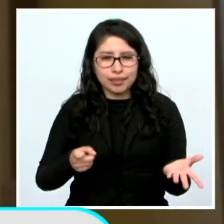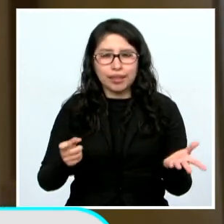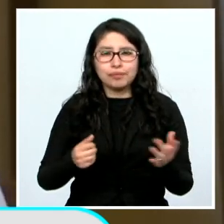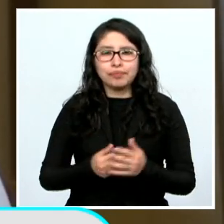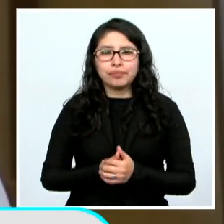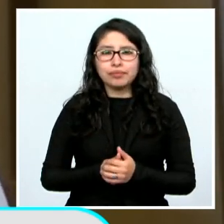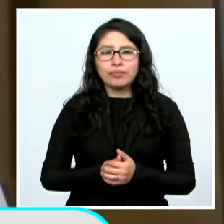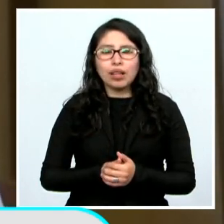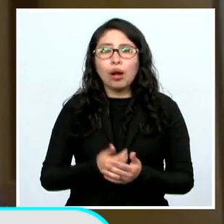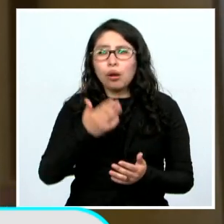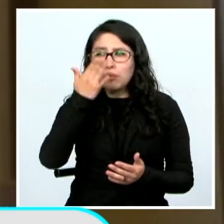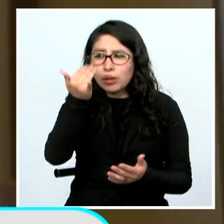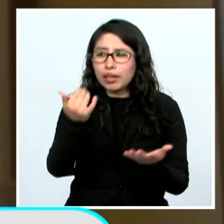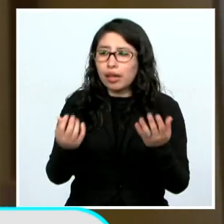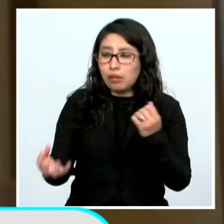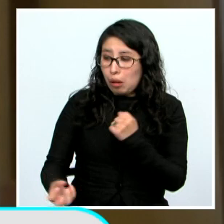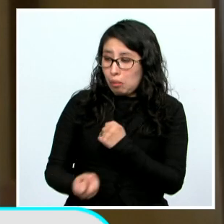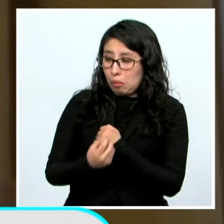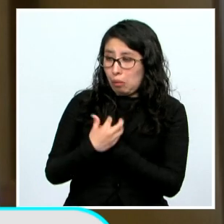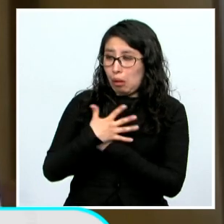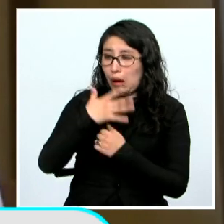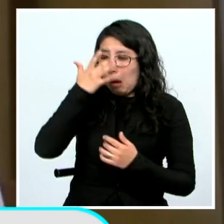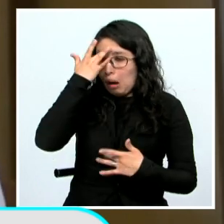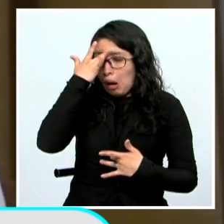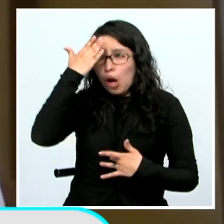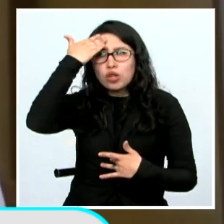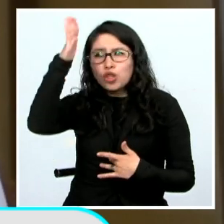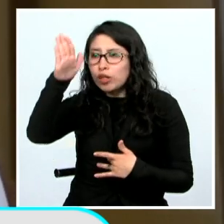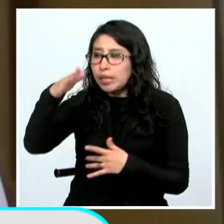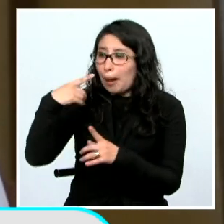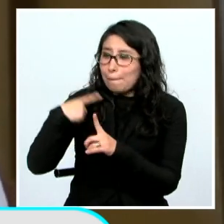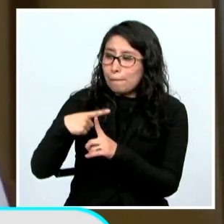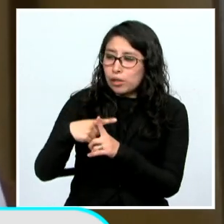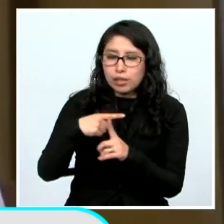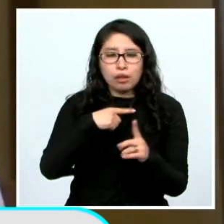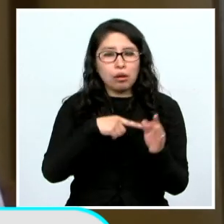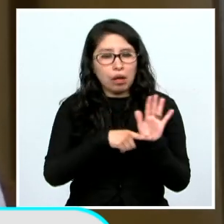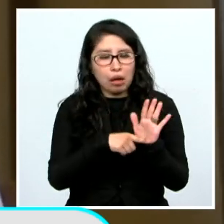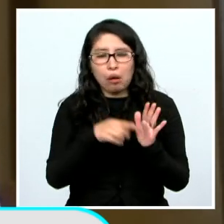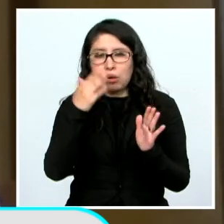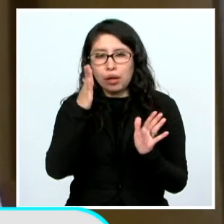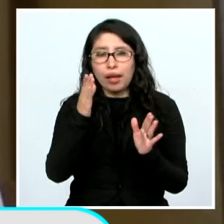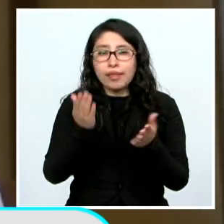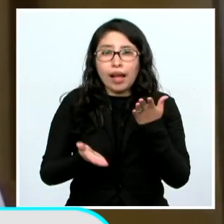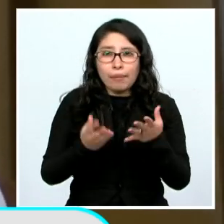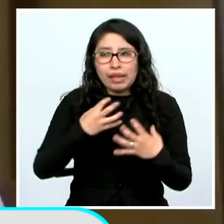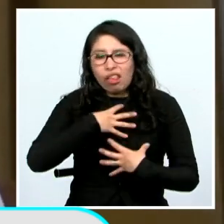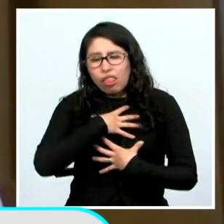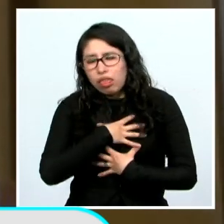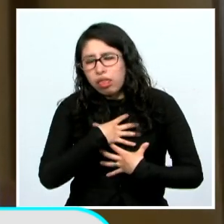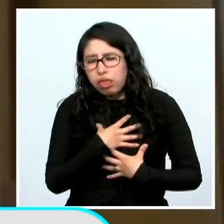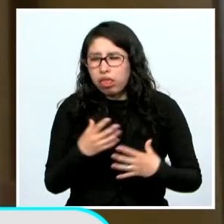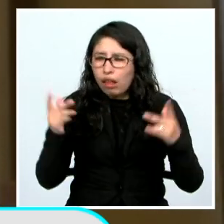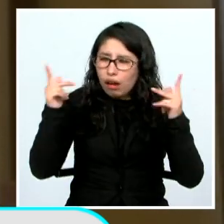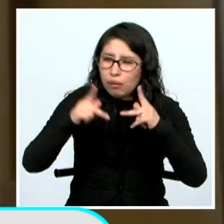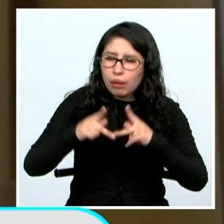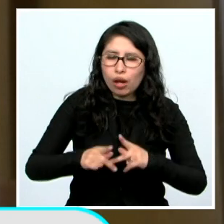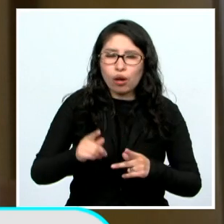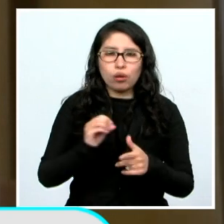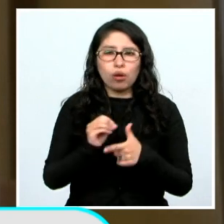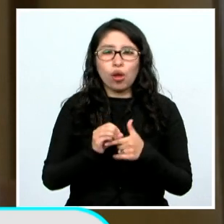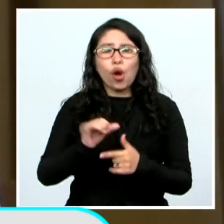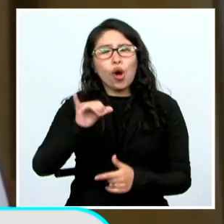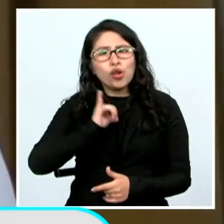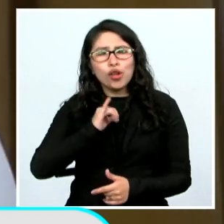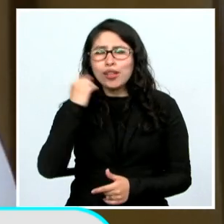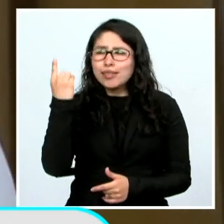a reaccionar el organismo, pero yo soy una mujer de fe y entonces siempre me encomiendo cada día de mi vida para